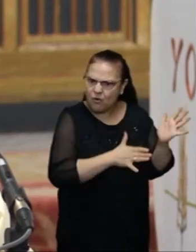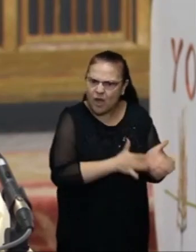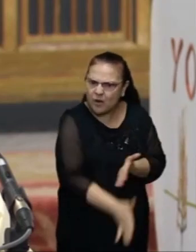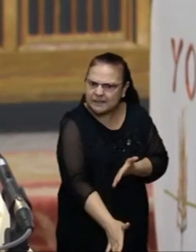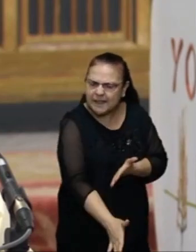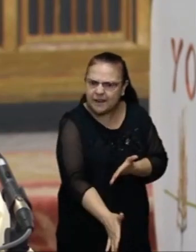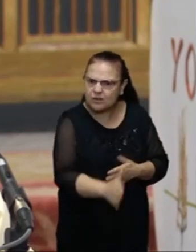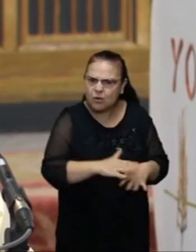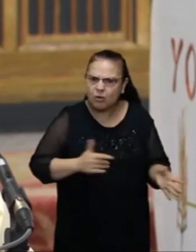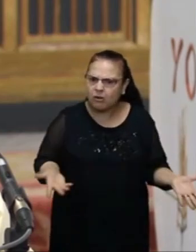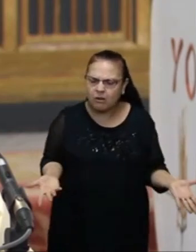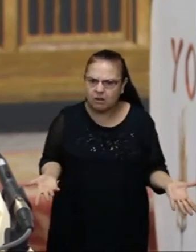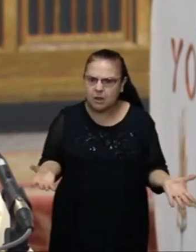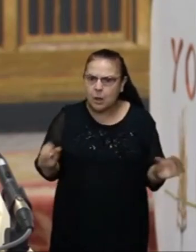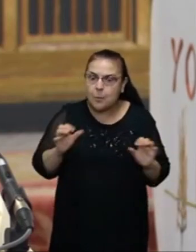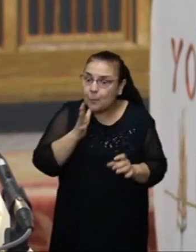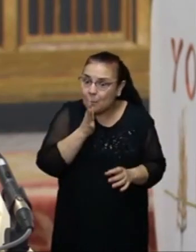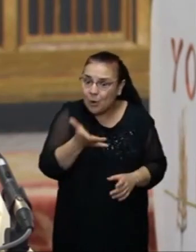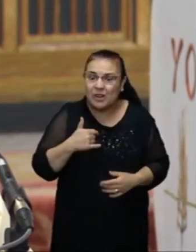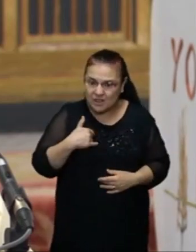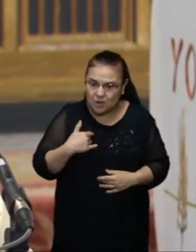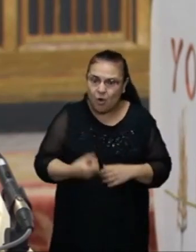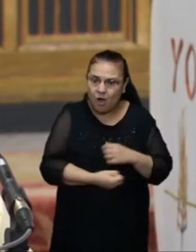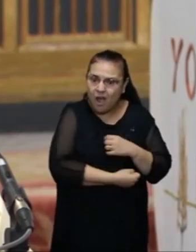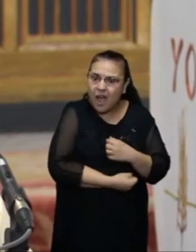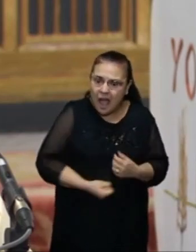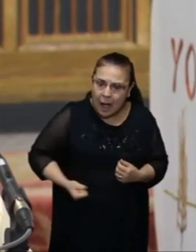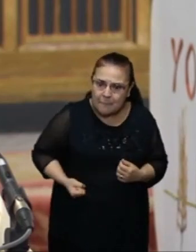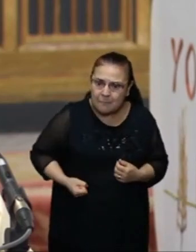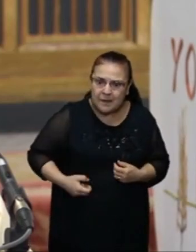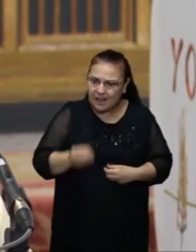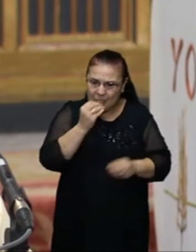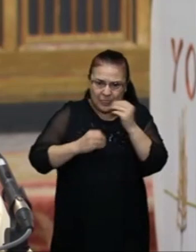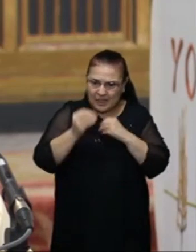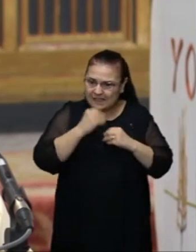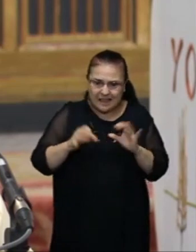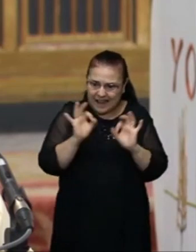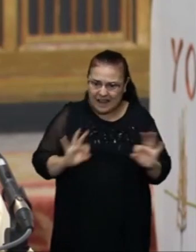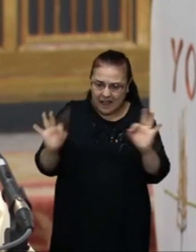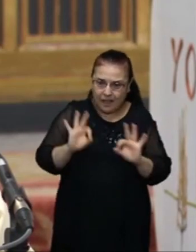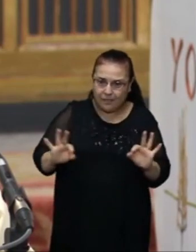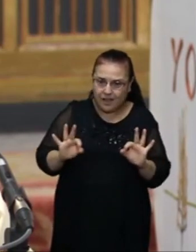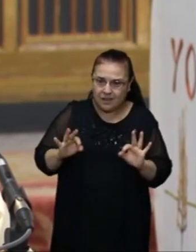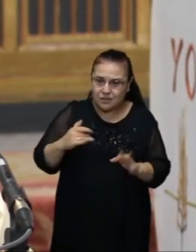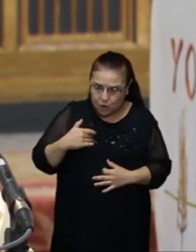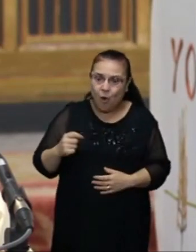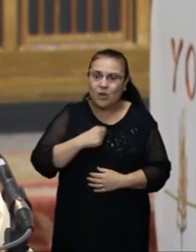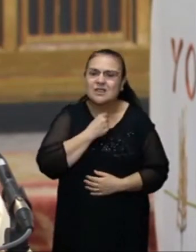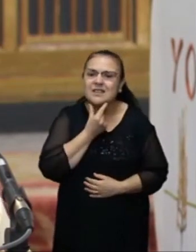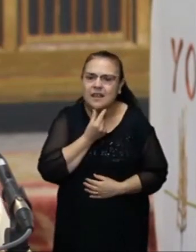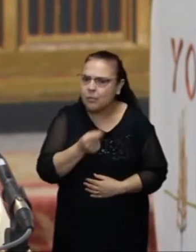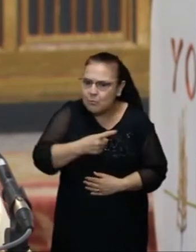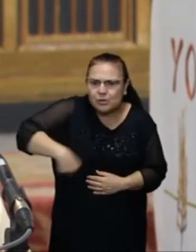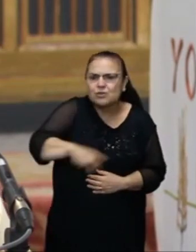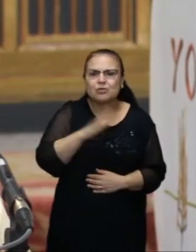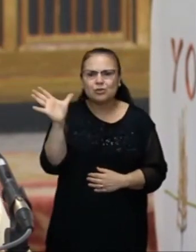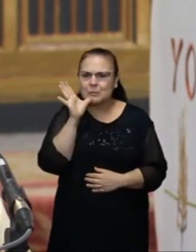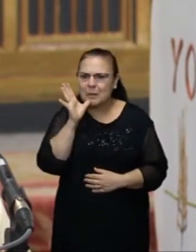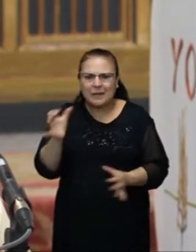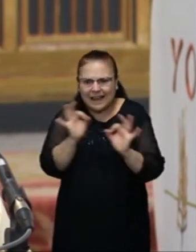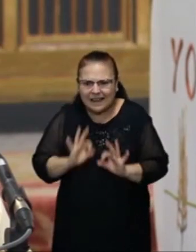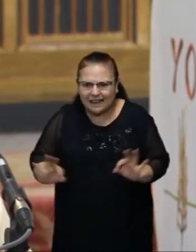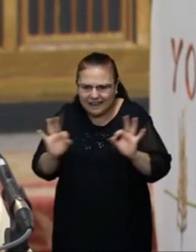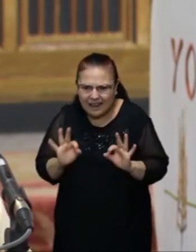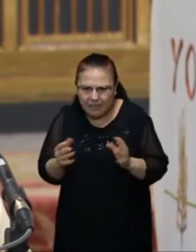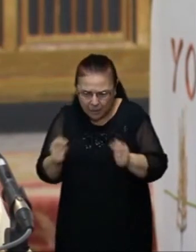sus ángeles, porque tuve hambre y no me disteis de comer, tuve sed y no me disteis de